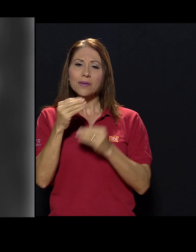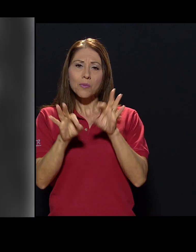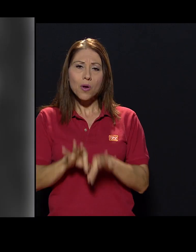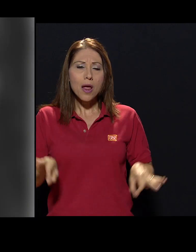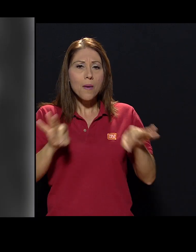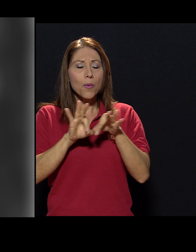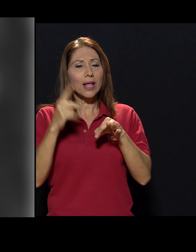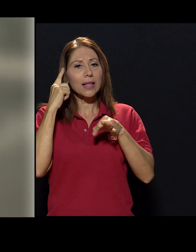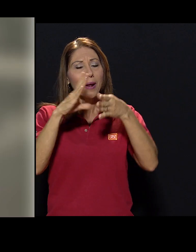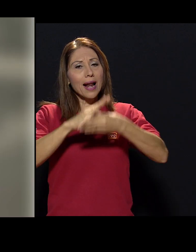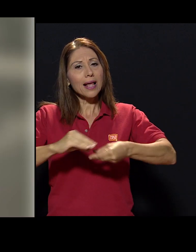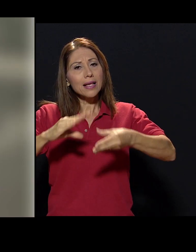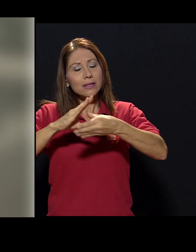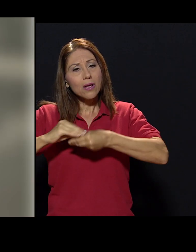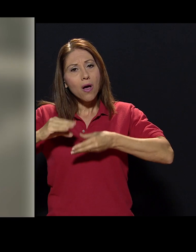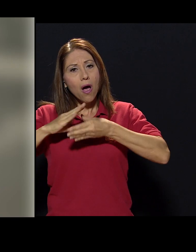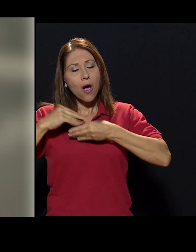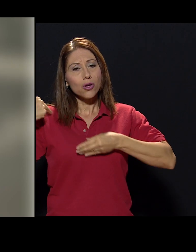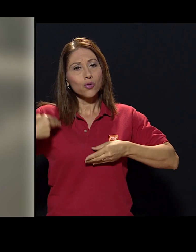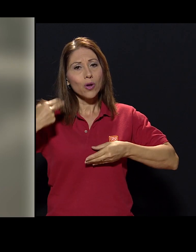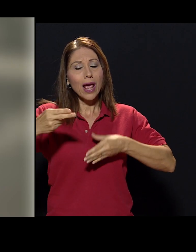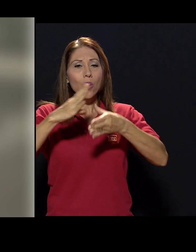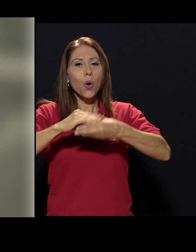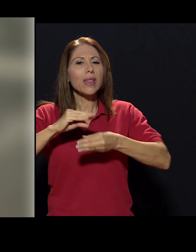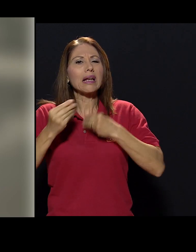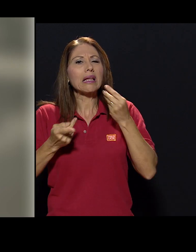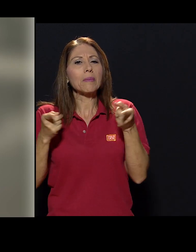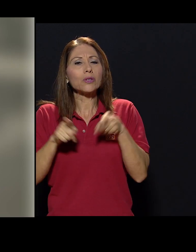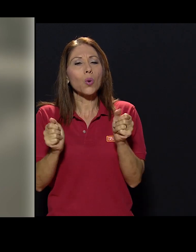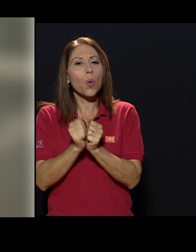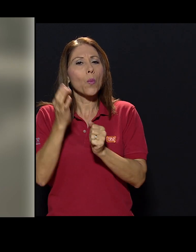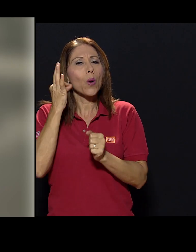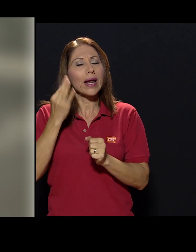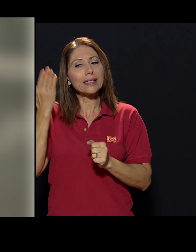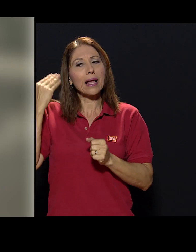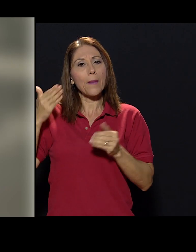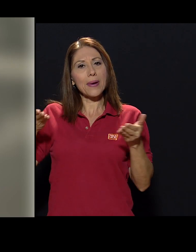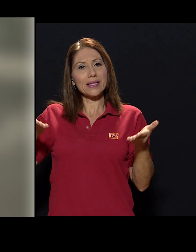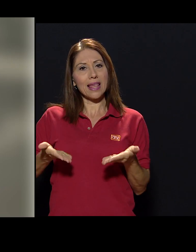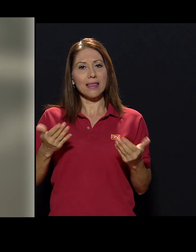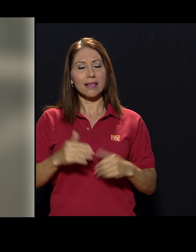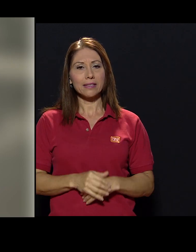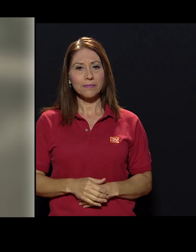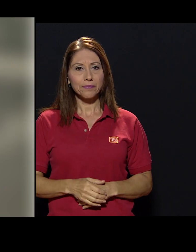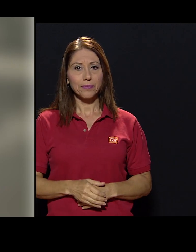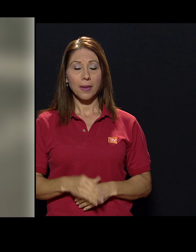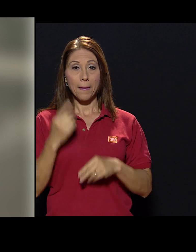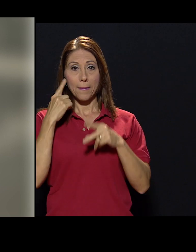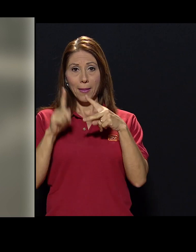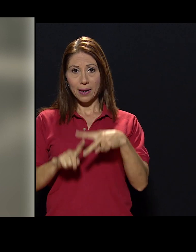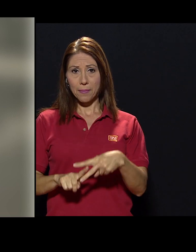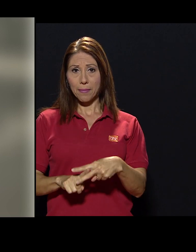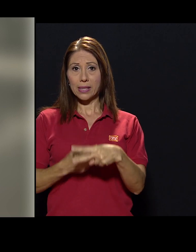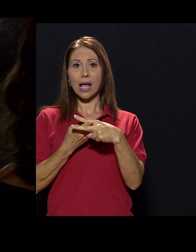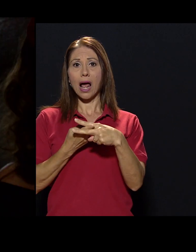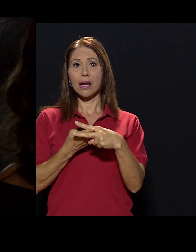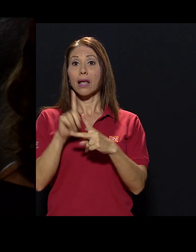Vox Asegura Que es crucial Para la historia Contar la perspectiva De las mujeres Que estuvieron presentes